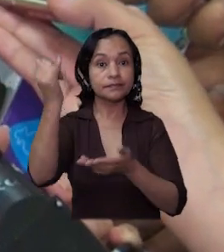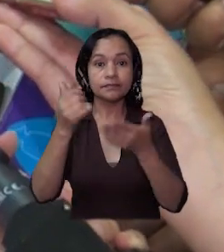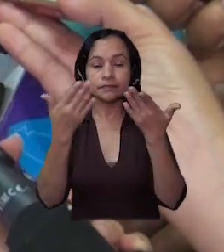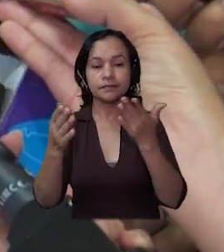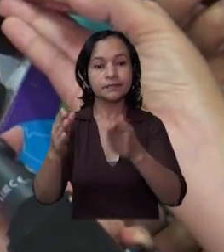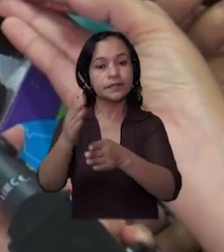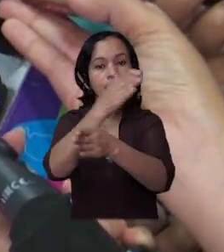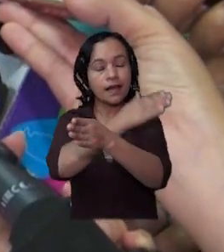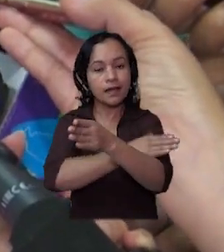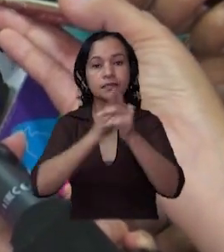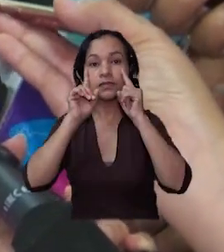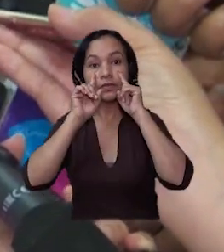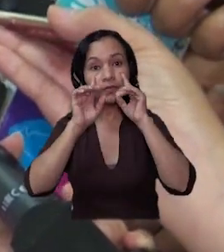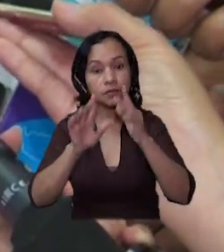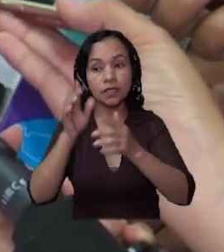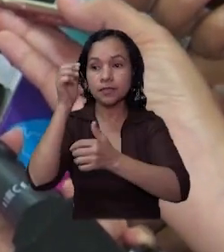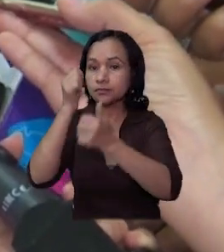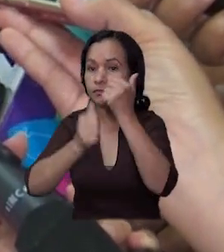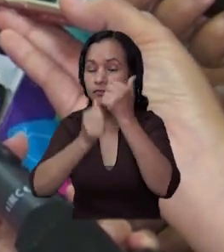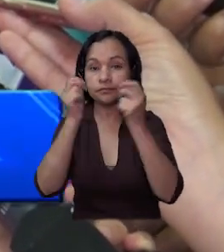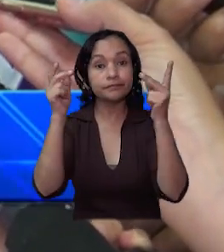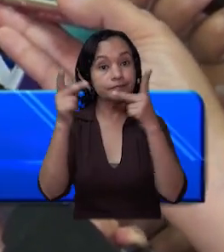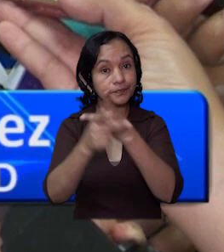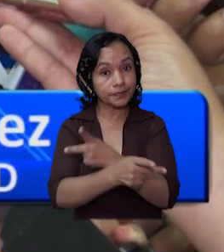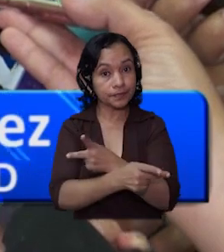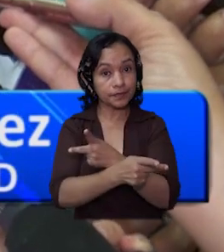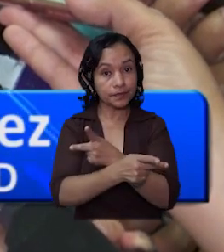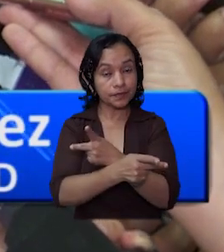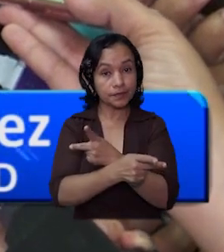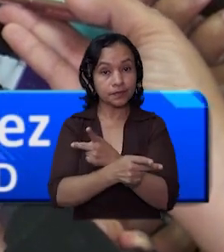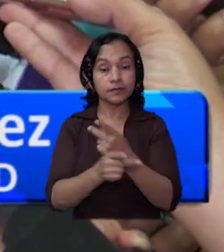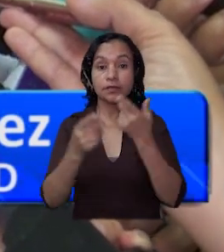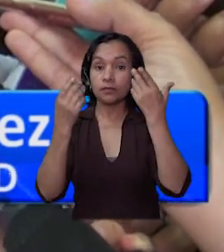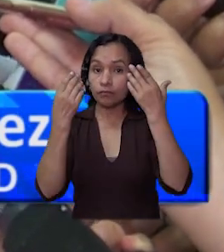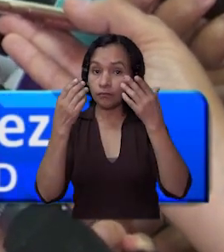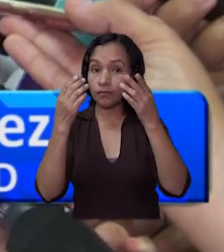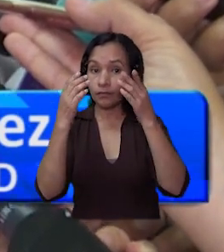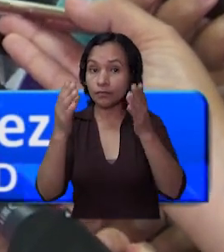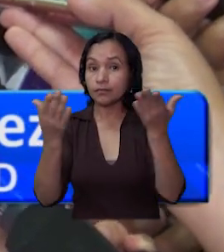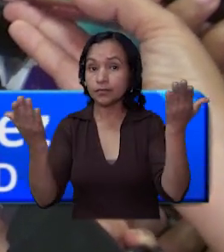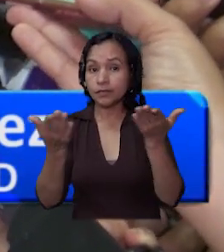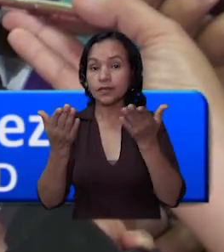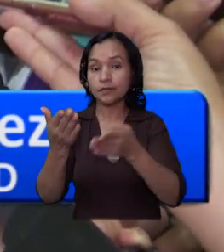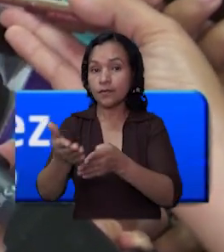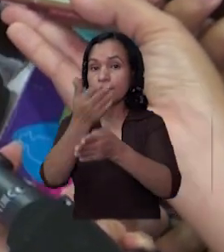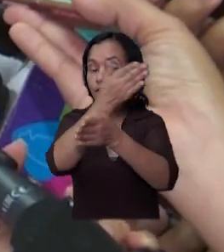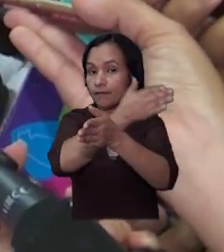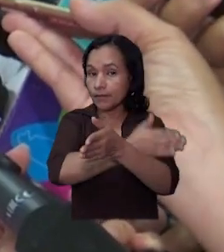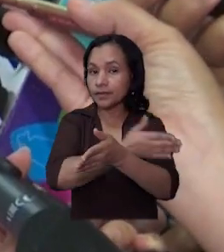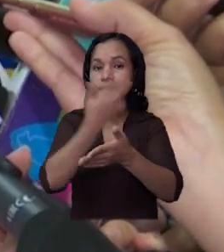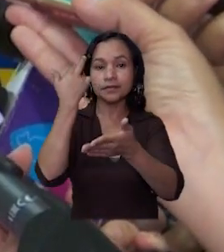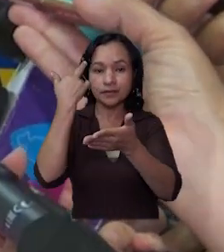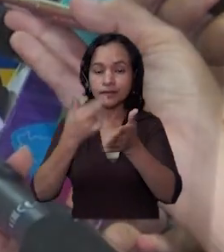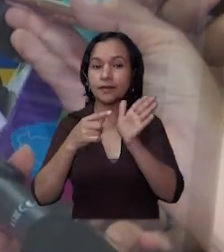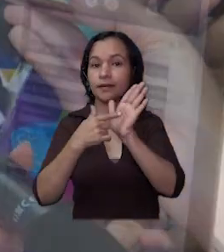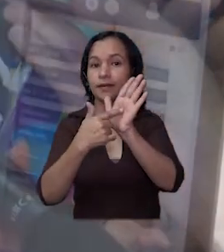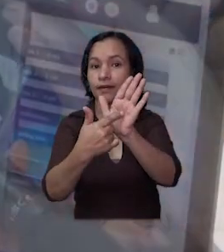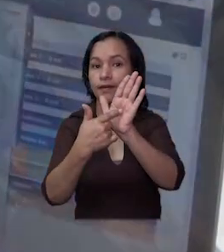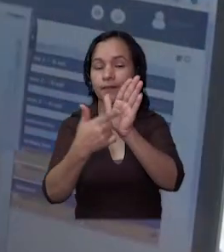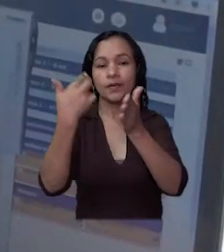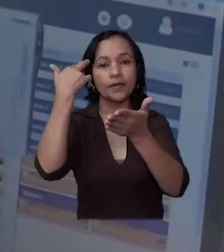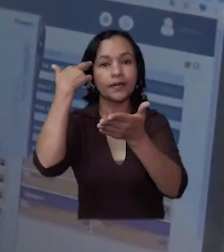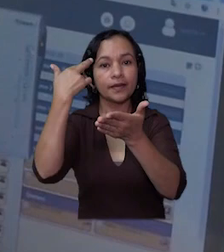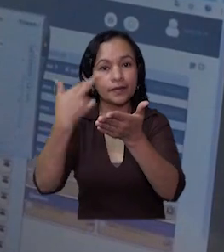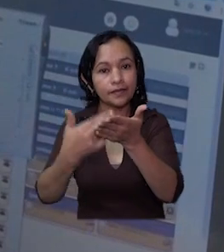es prever situaciones catastróficas, situaciones en las cuales, y como hemos tenido ya, por